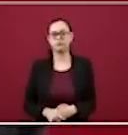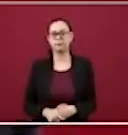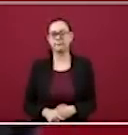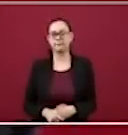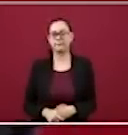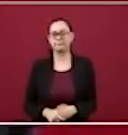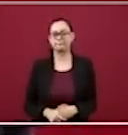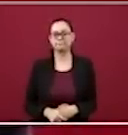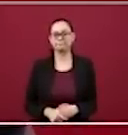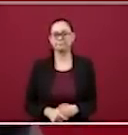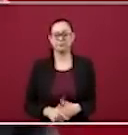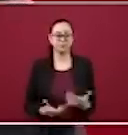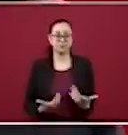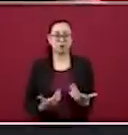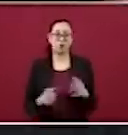sindicatos amparados,